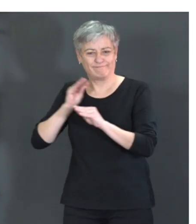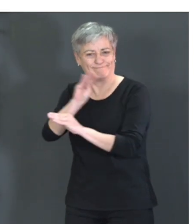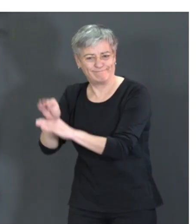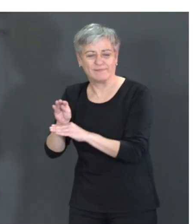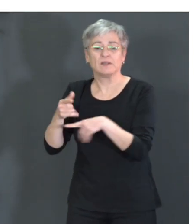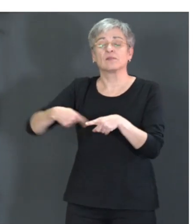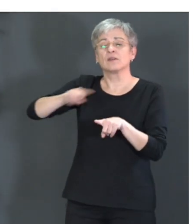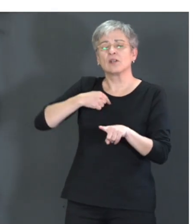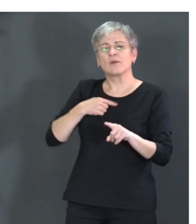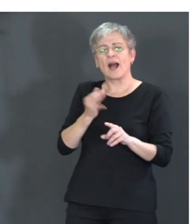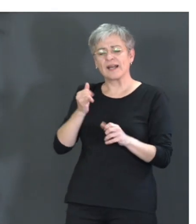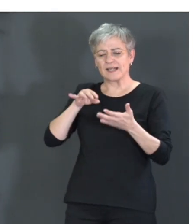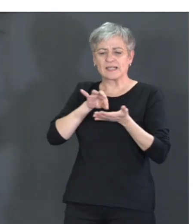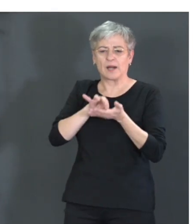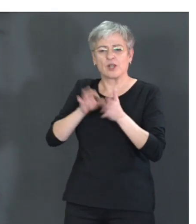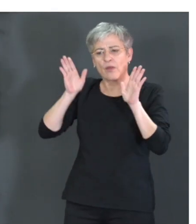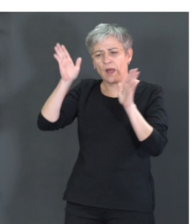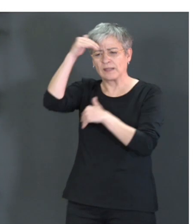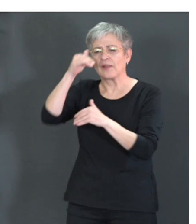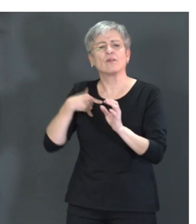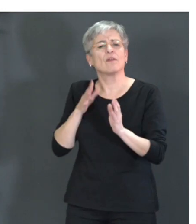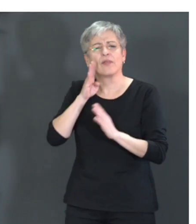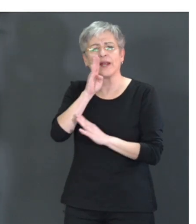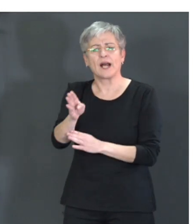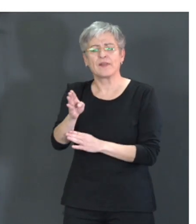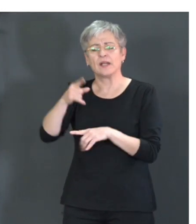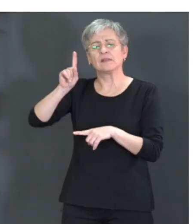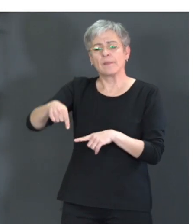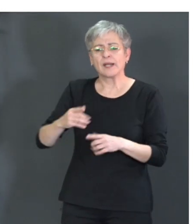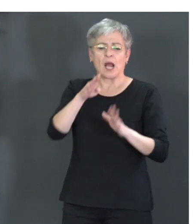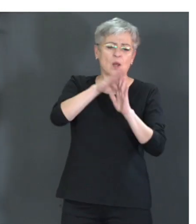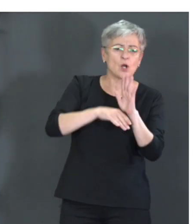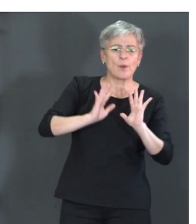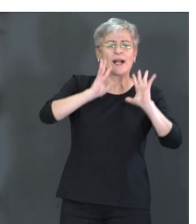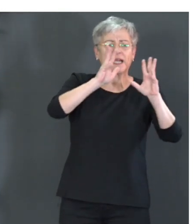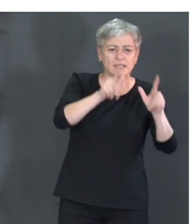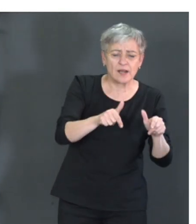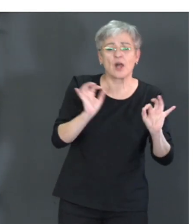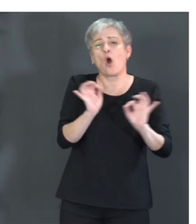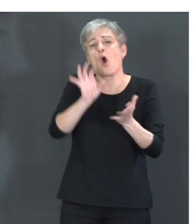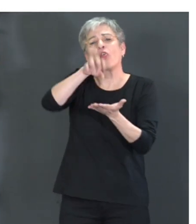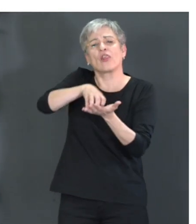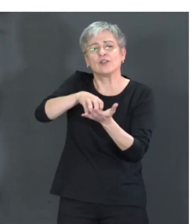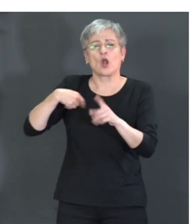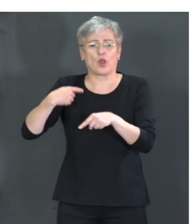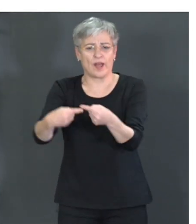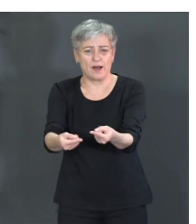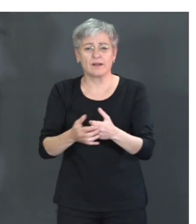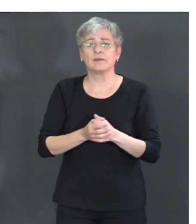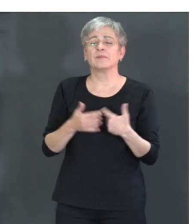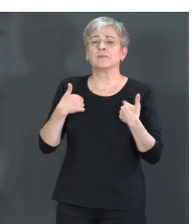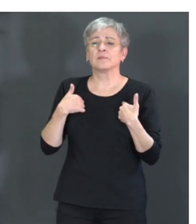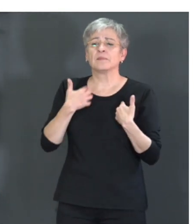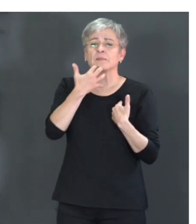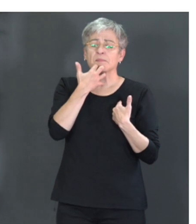servicios de atención directa, tenemos programas residenciales y de centro de día para personas con demencia, que igual que